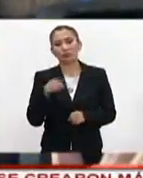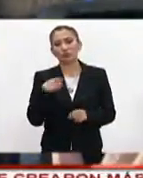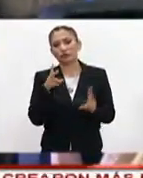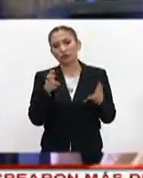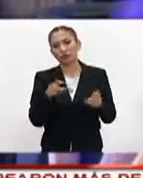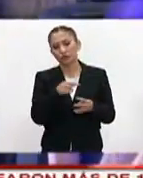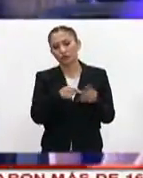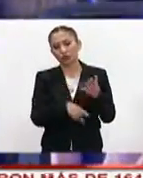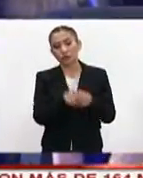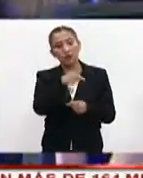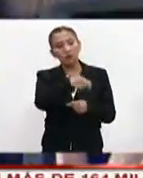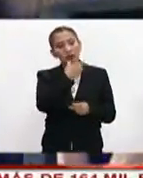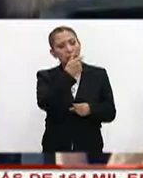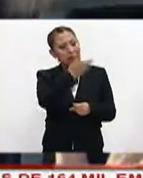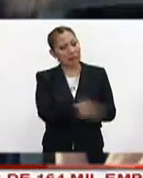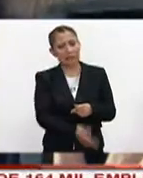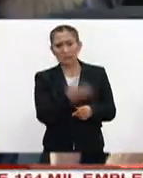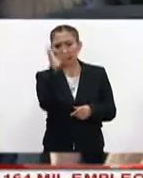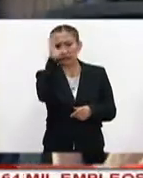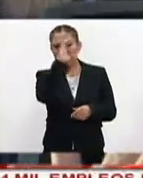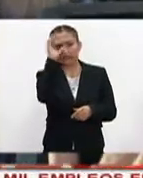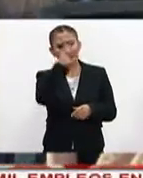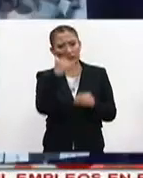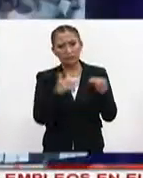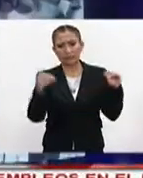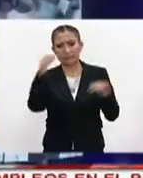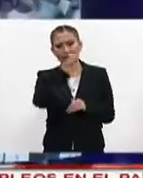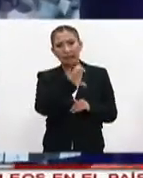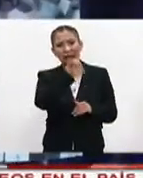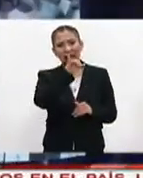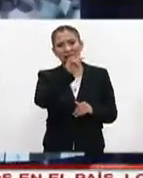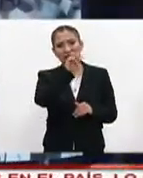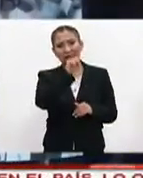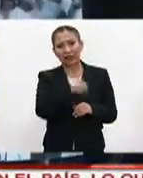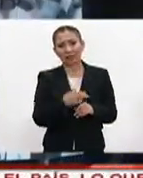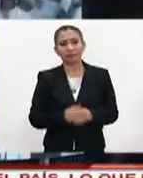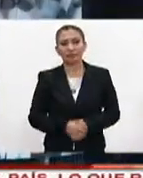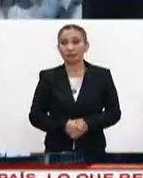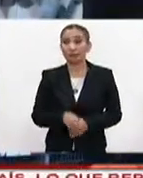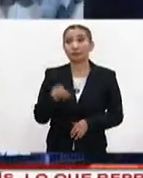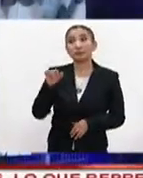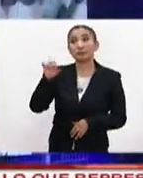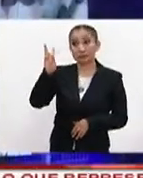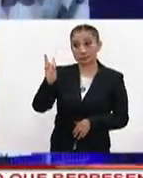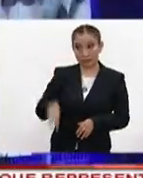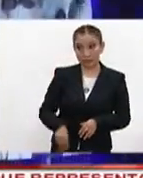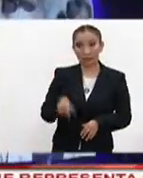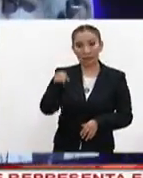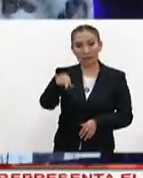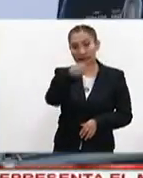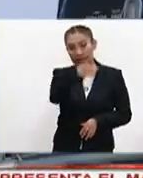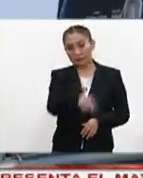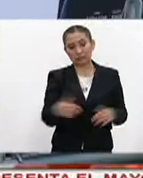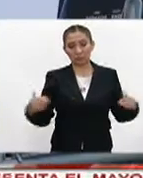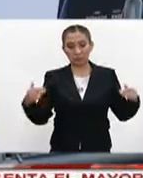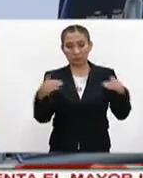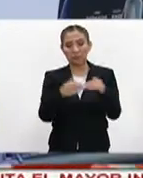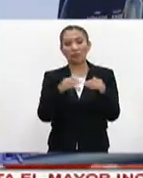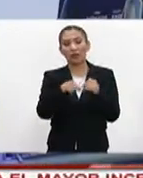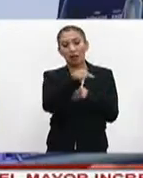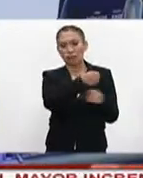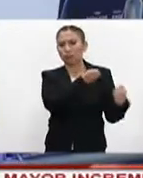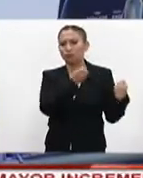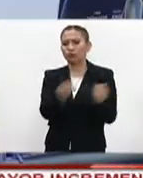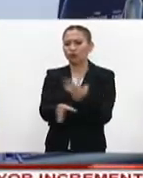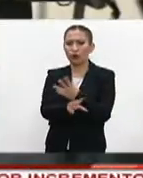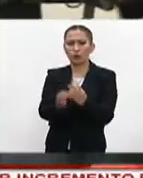sentidos. Claro, un físico, un científico a la altura de Einstein. Pues sí, de alguna manera sí, hizo contribuciones